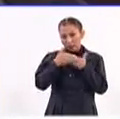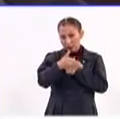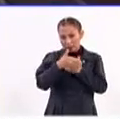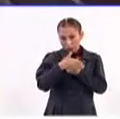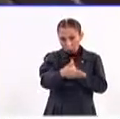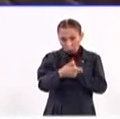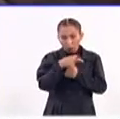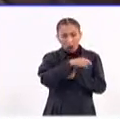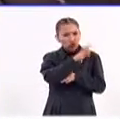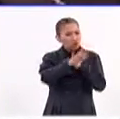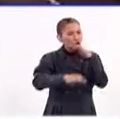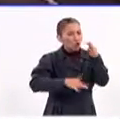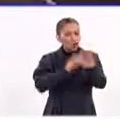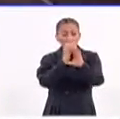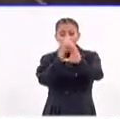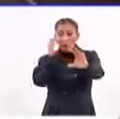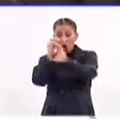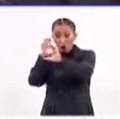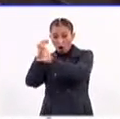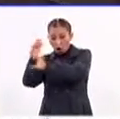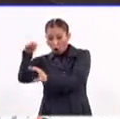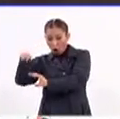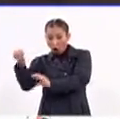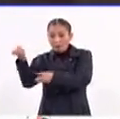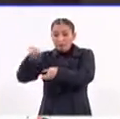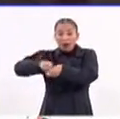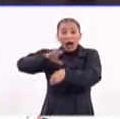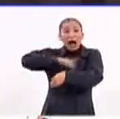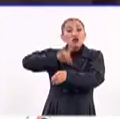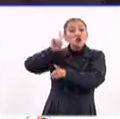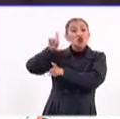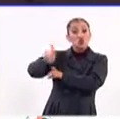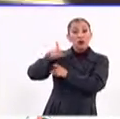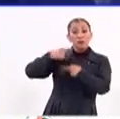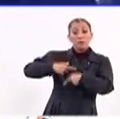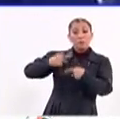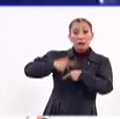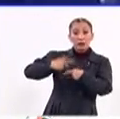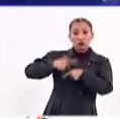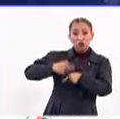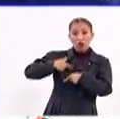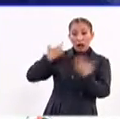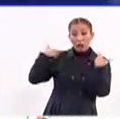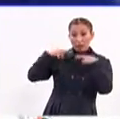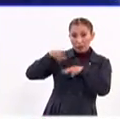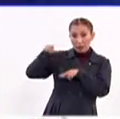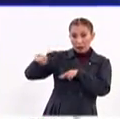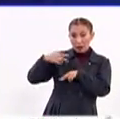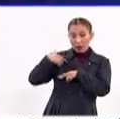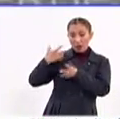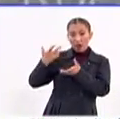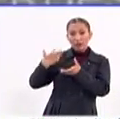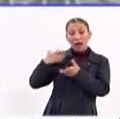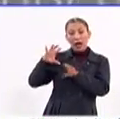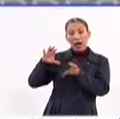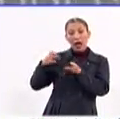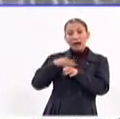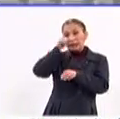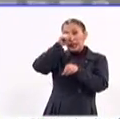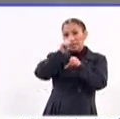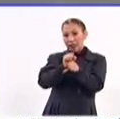etapas, en todos los autobuses va un representante, un miembro de